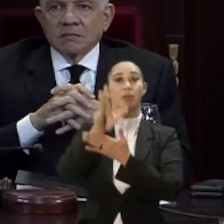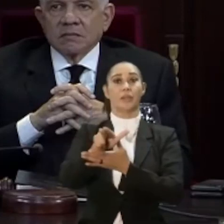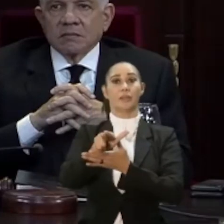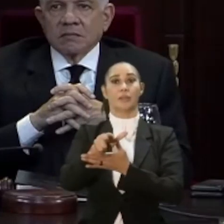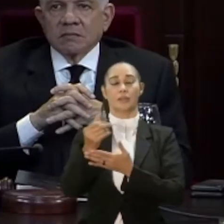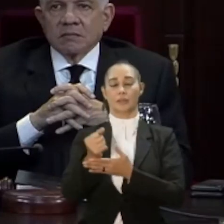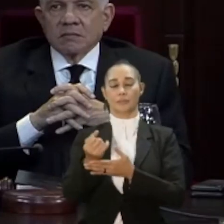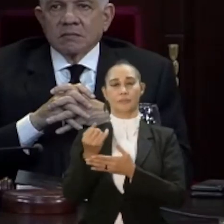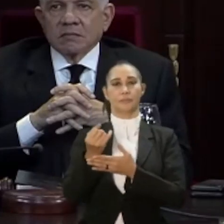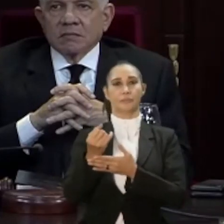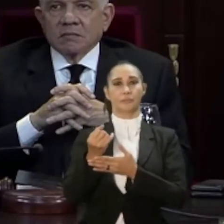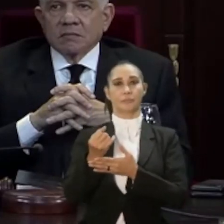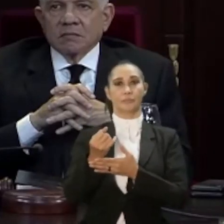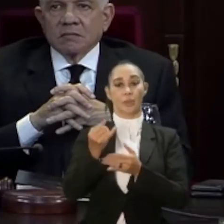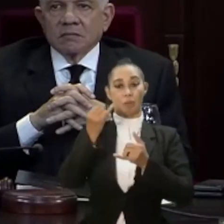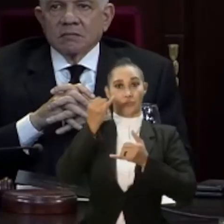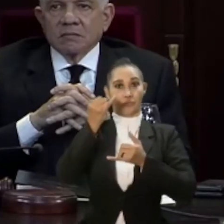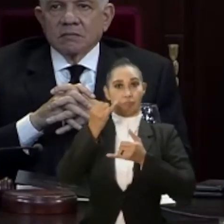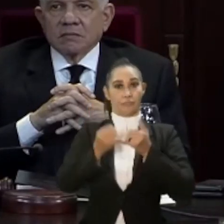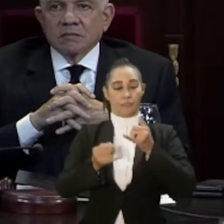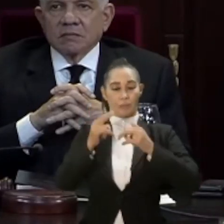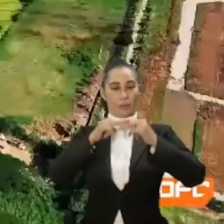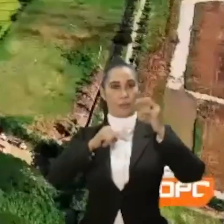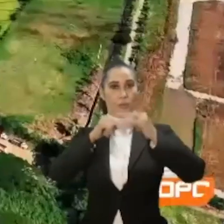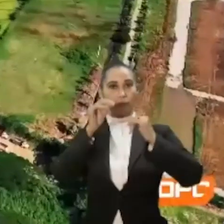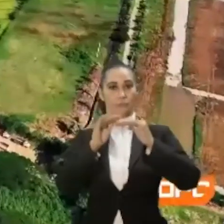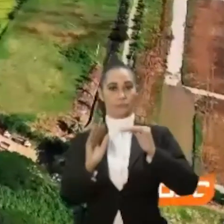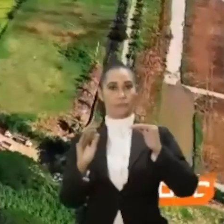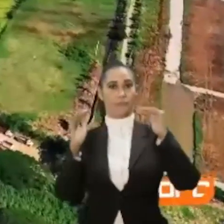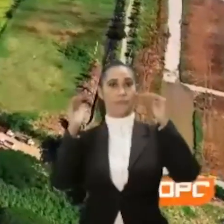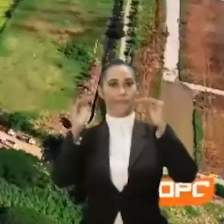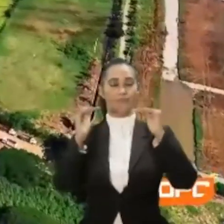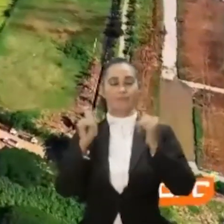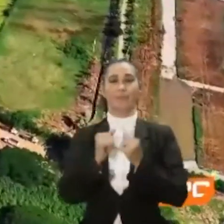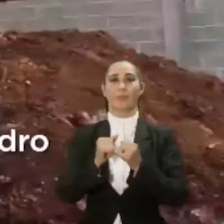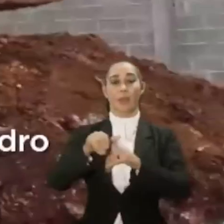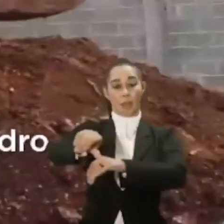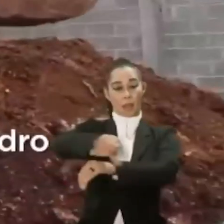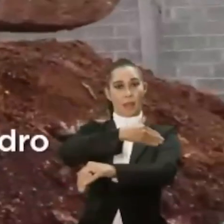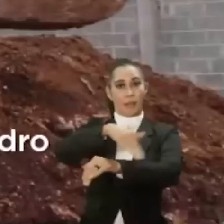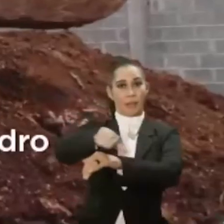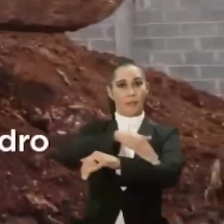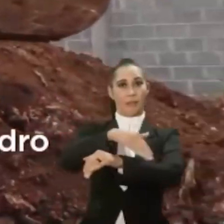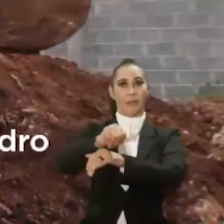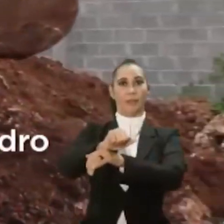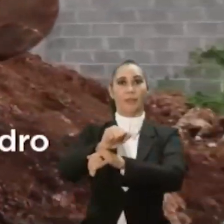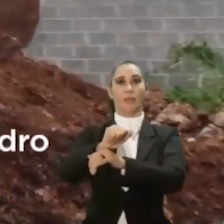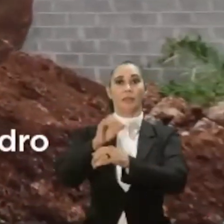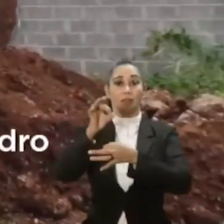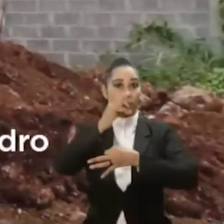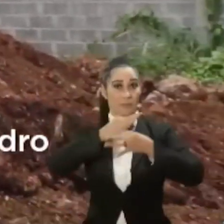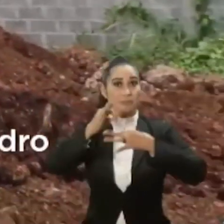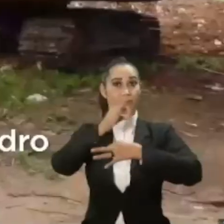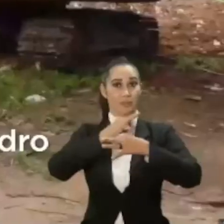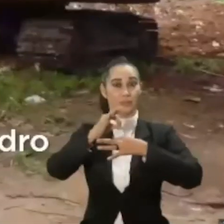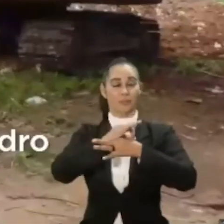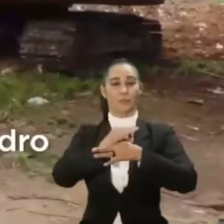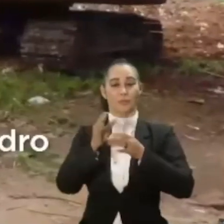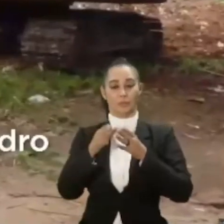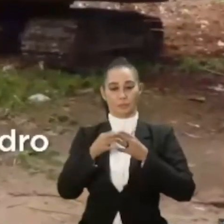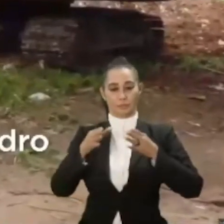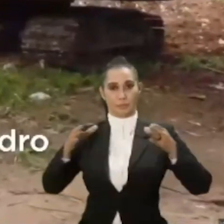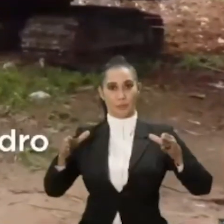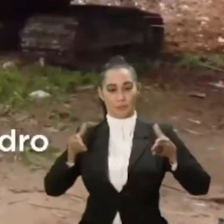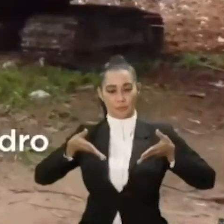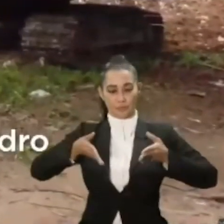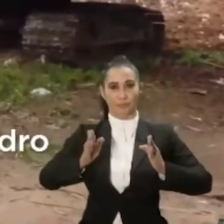la conclusión de infraestructuras de gran alcance, como la avenida de circunvalación de San Francisco de Macorís, la ampliación